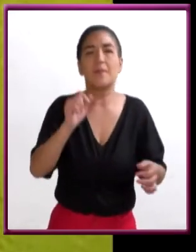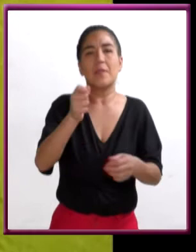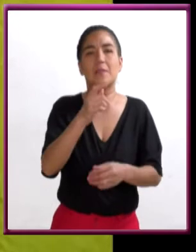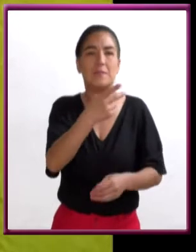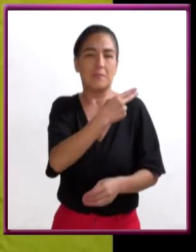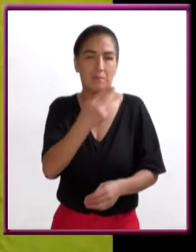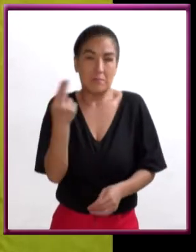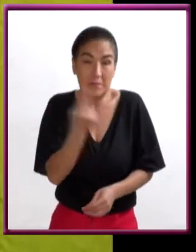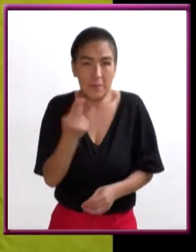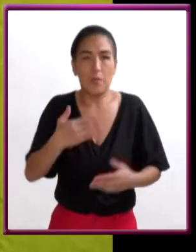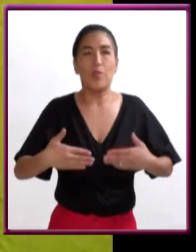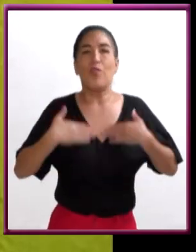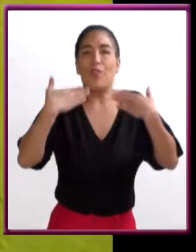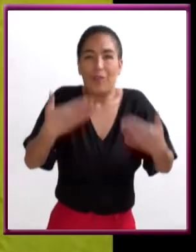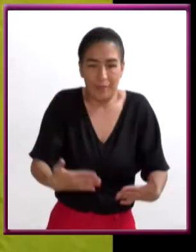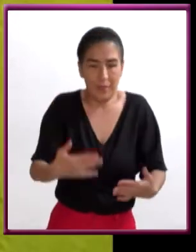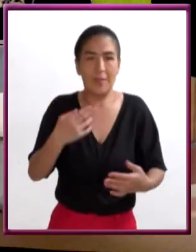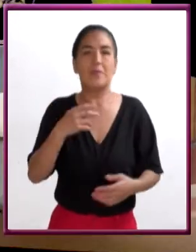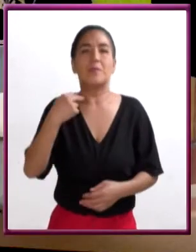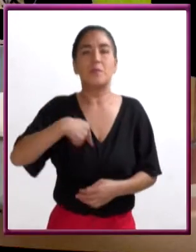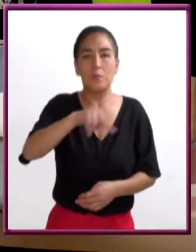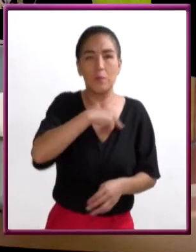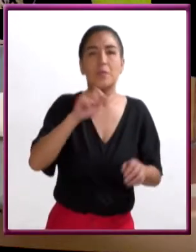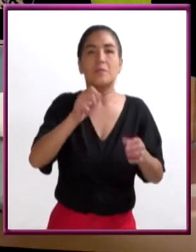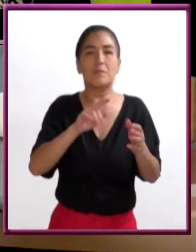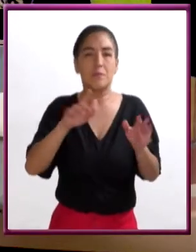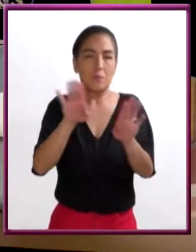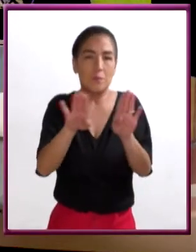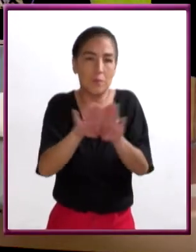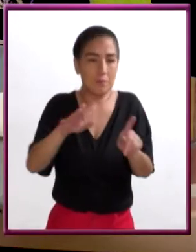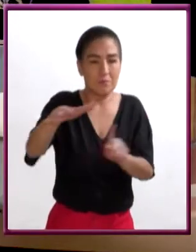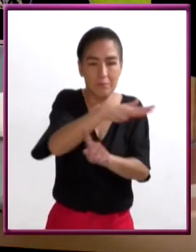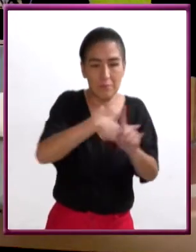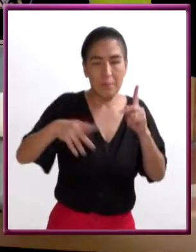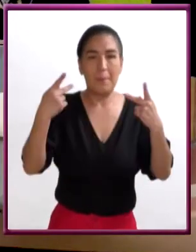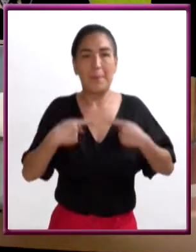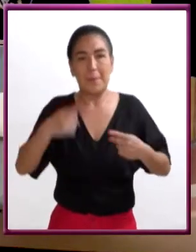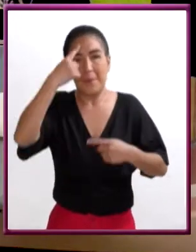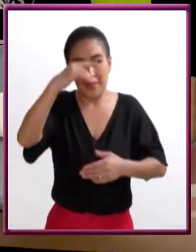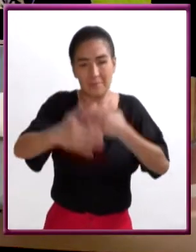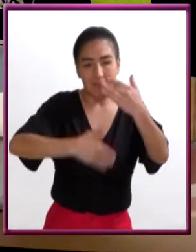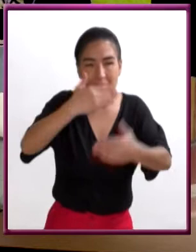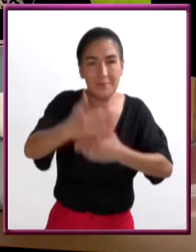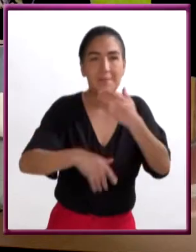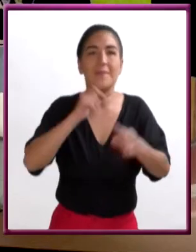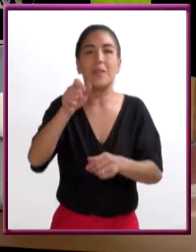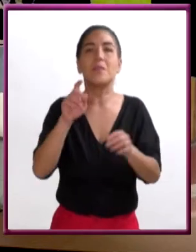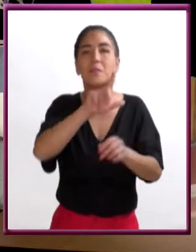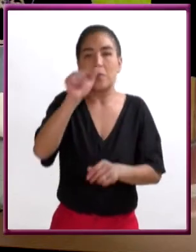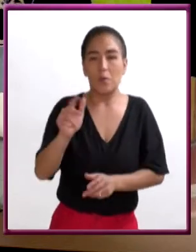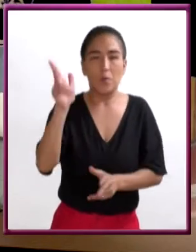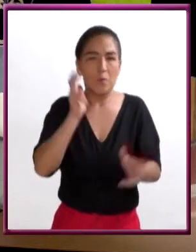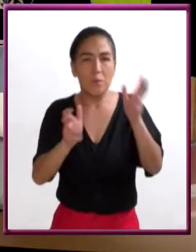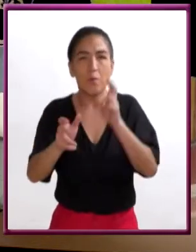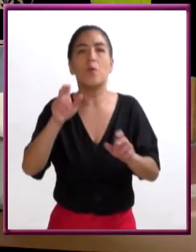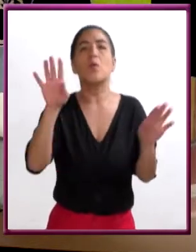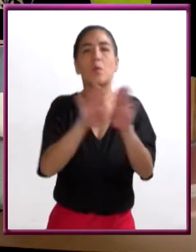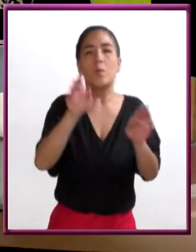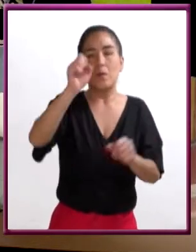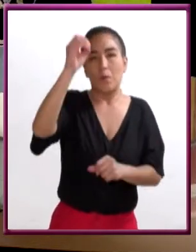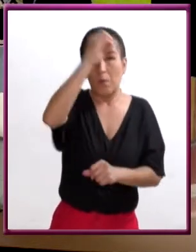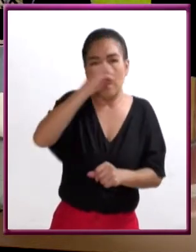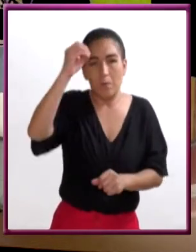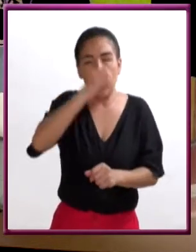y necesitamos confiar en nosotros mismos. Rodearnos de personas que nos ayuden a crecer, que nos escuchen y que nos puedan dar